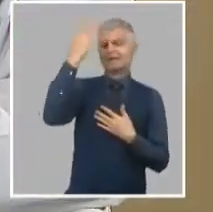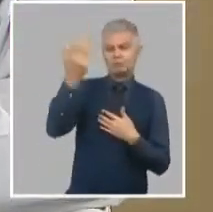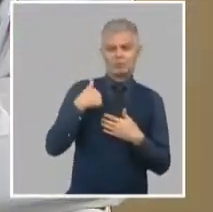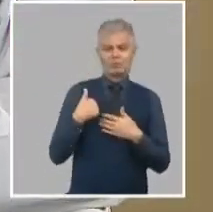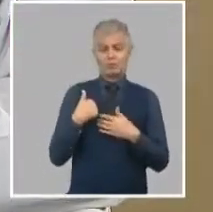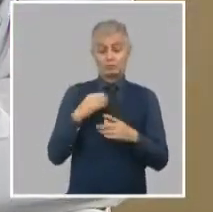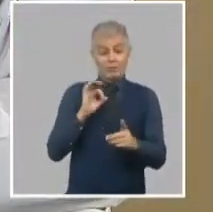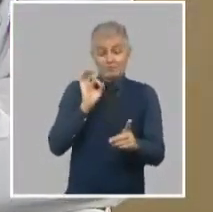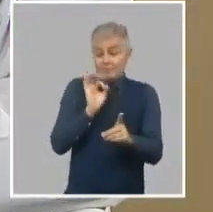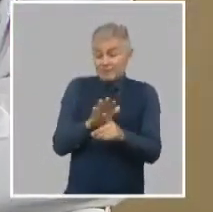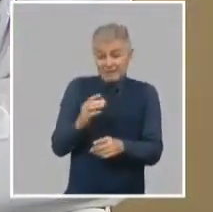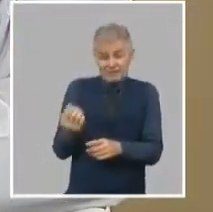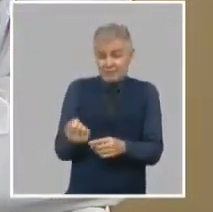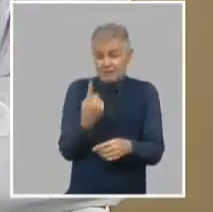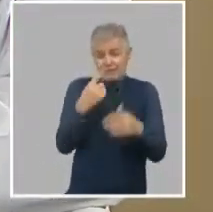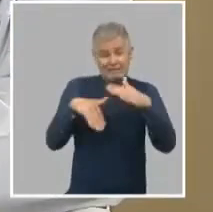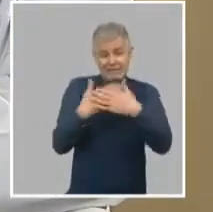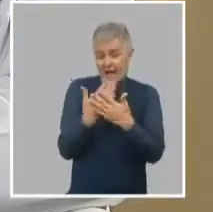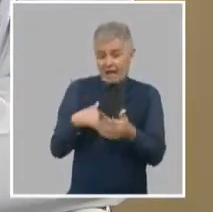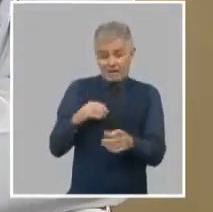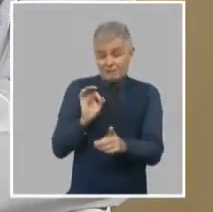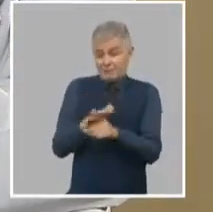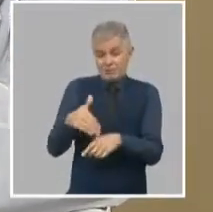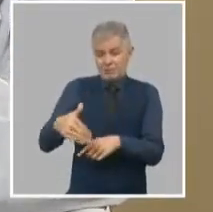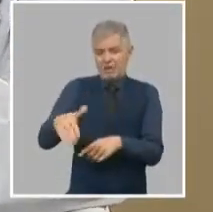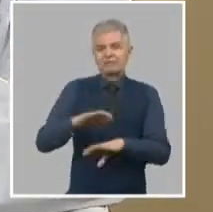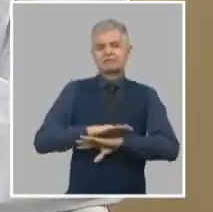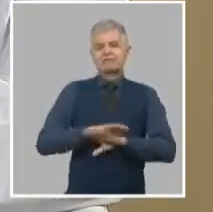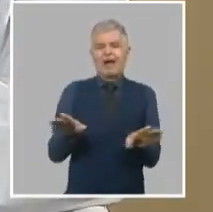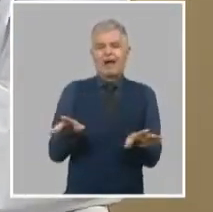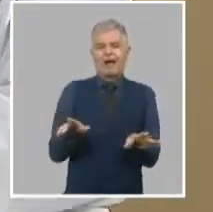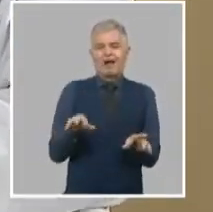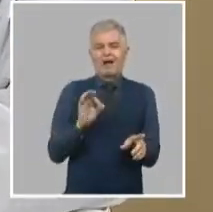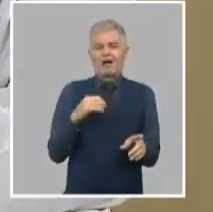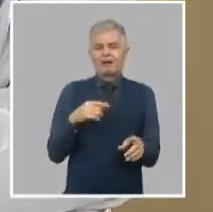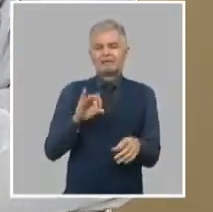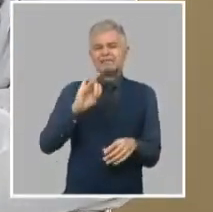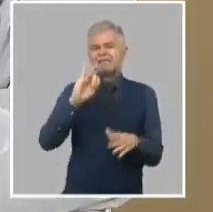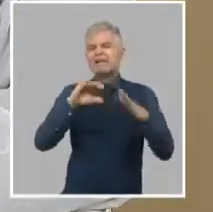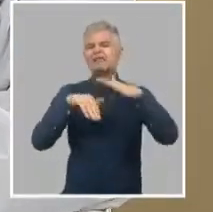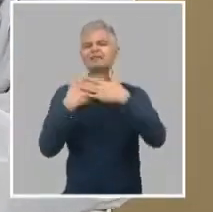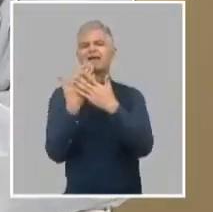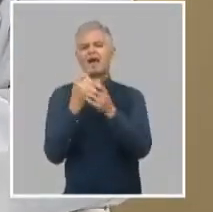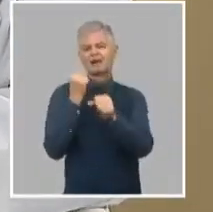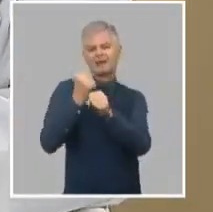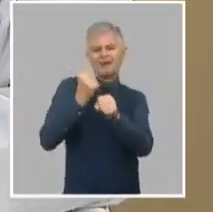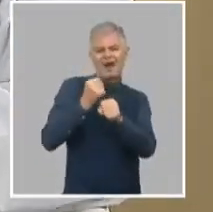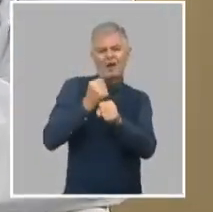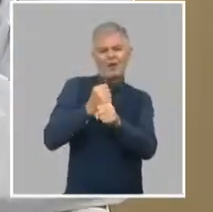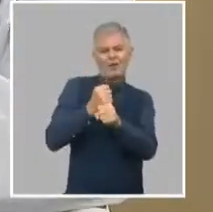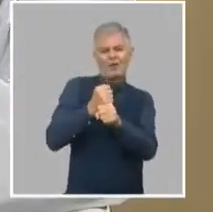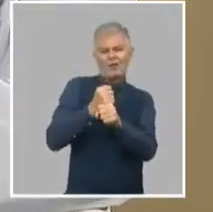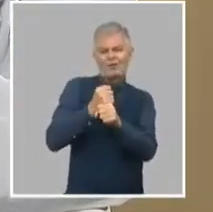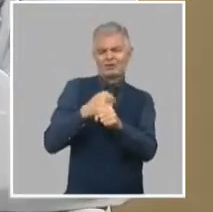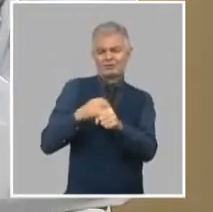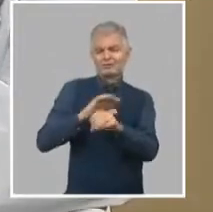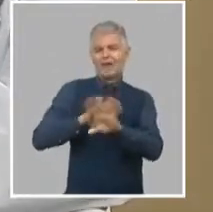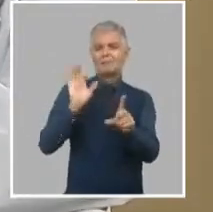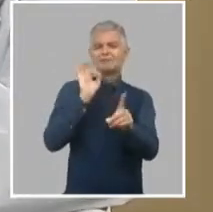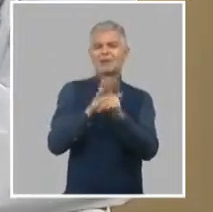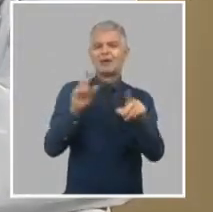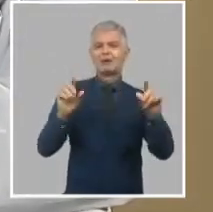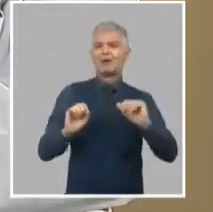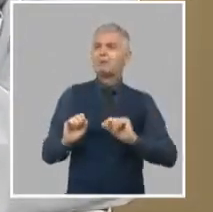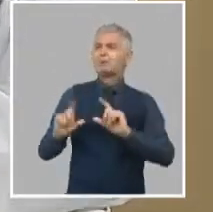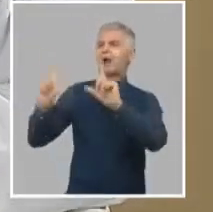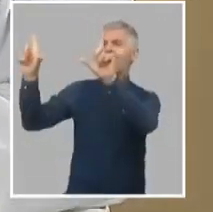estuvimos trabajando en Crema. Ya en los primeros 7 días de trabajo comenzaron a aparecer carteles